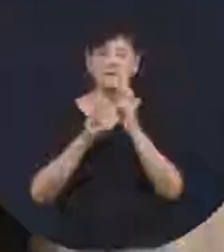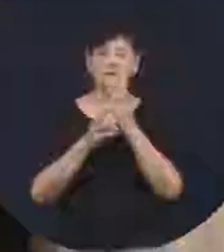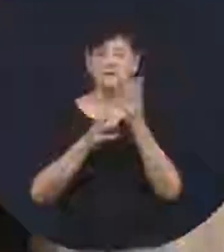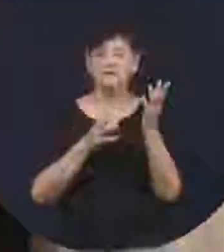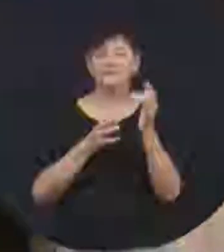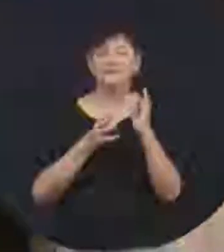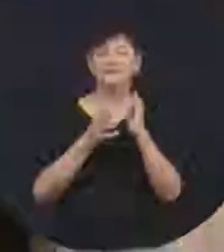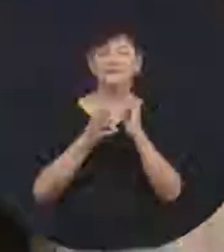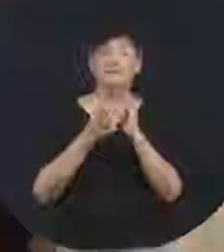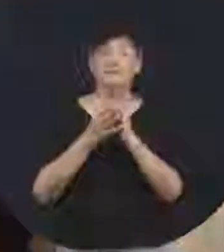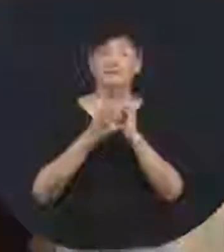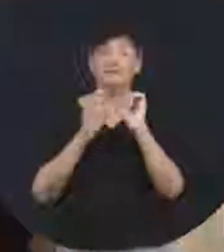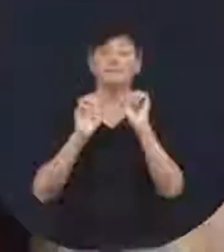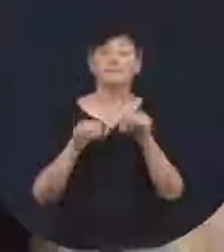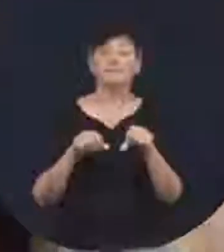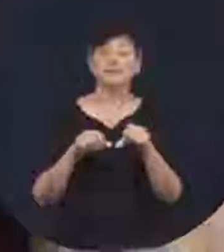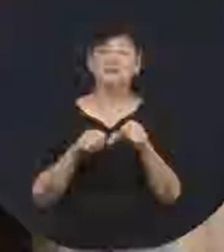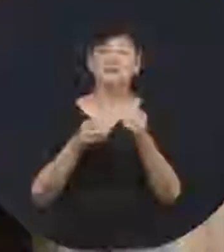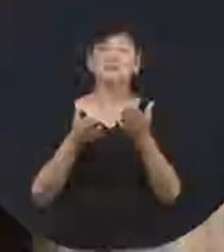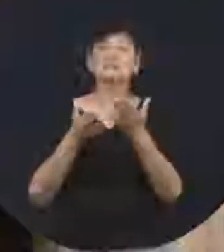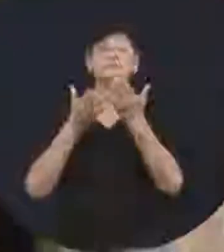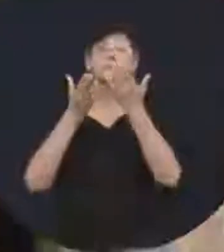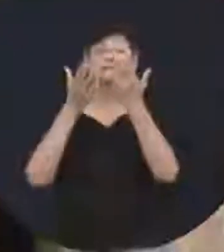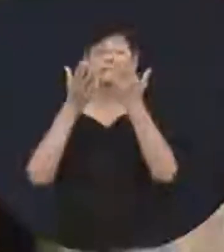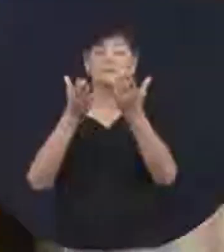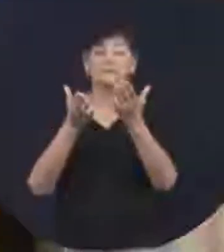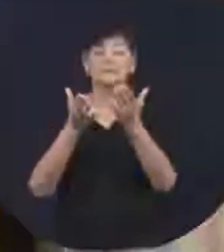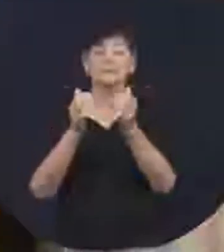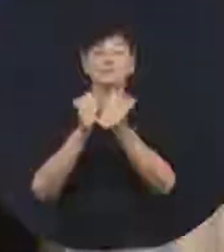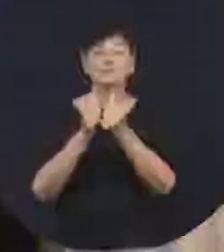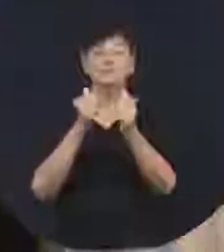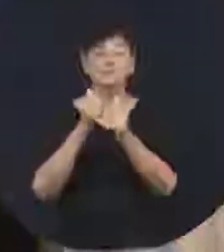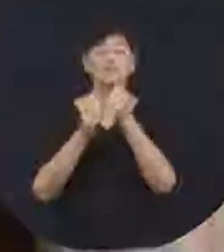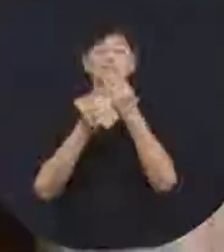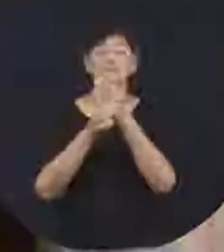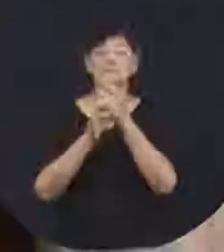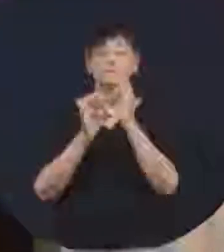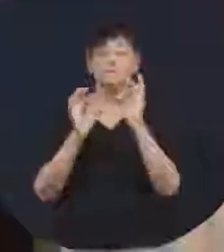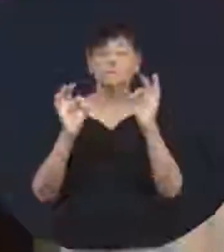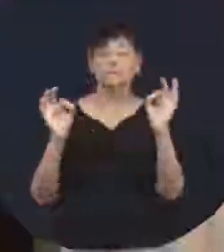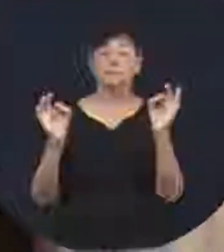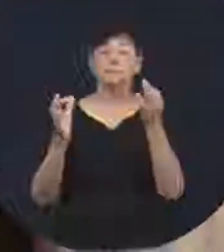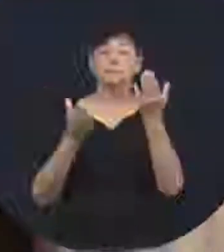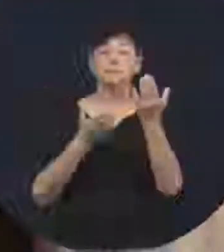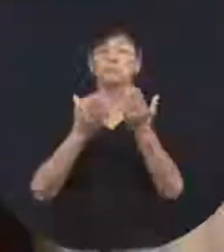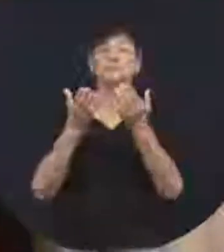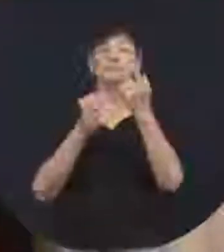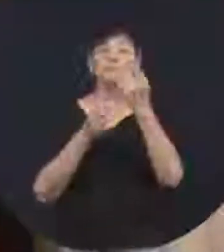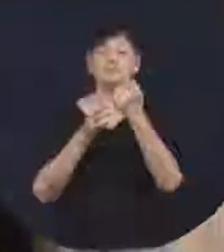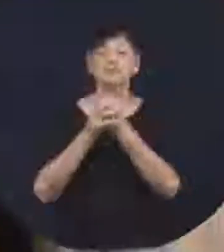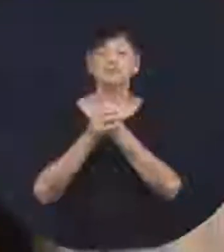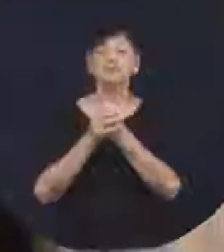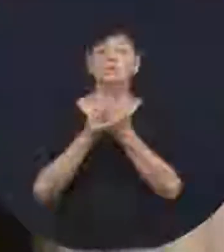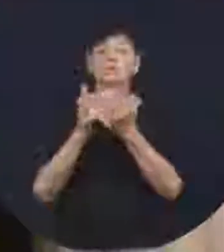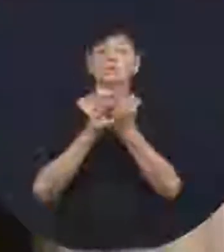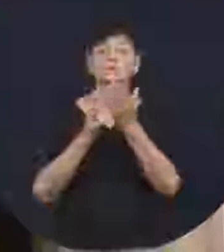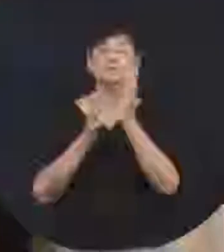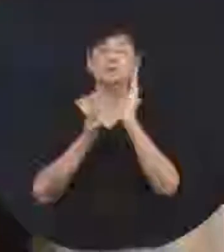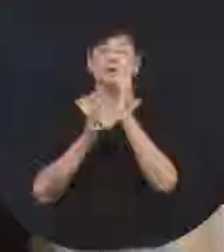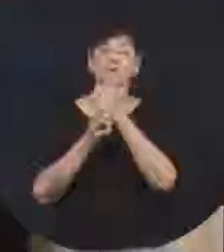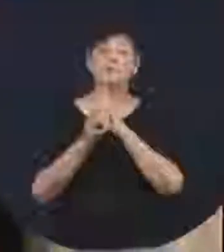a fin de que podamos entregarnos con mayor libertad a tu servicio. Por nuestro